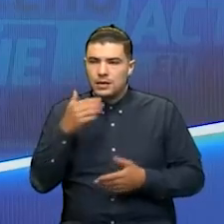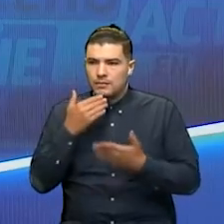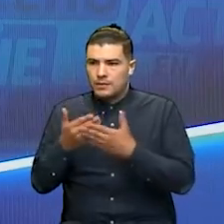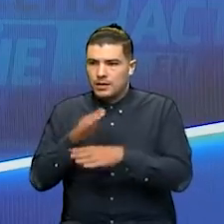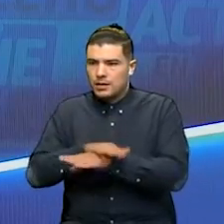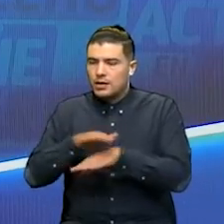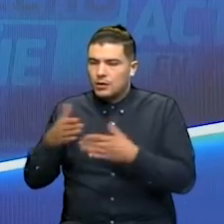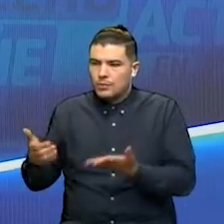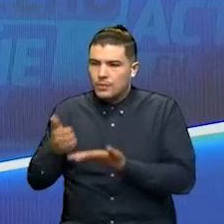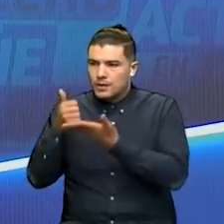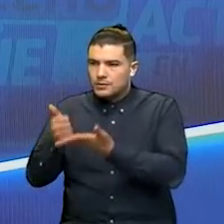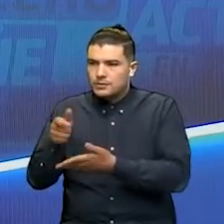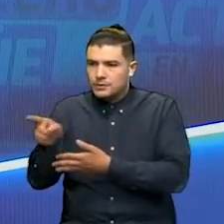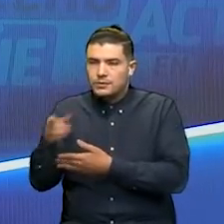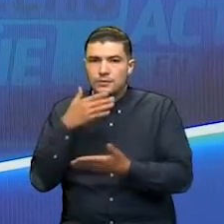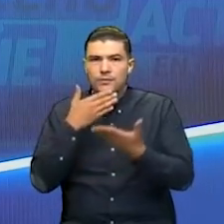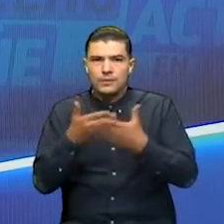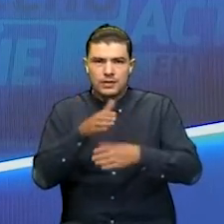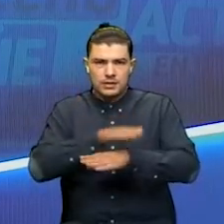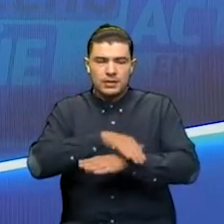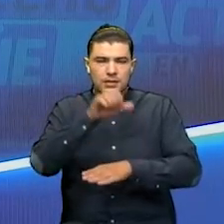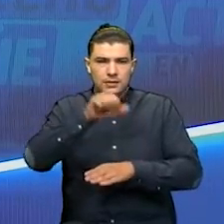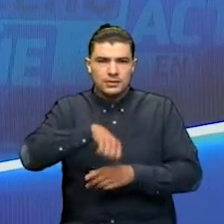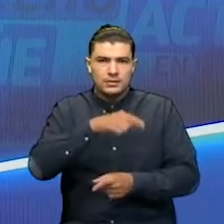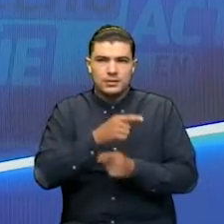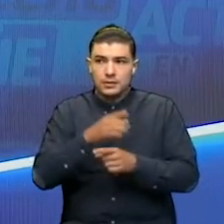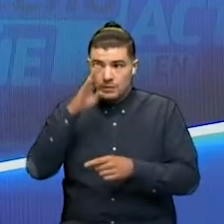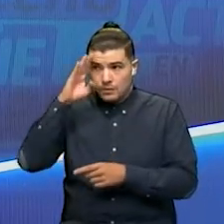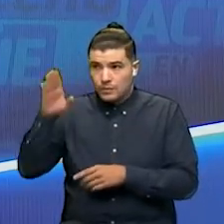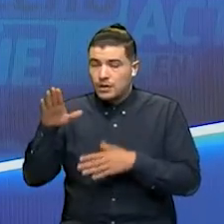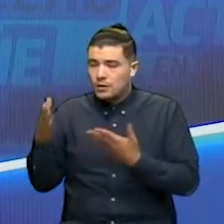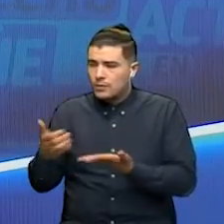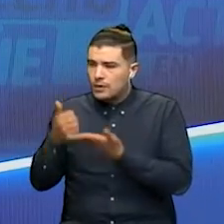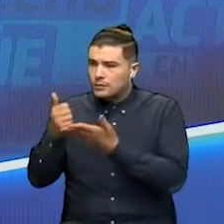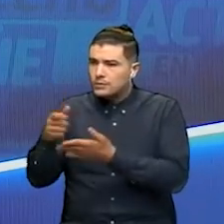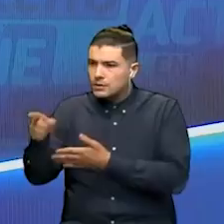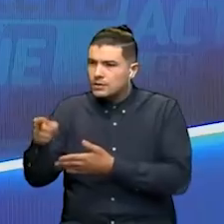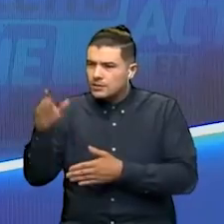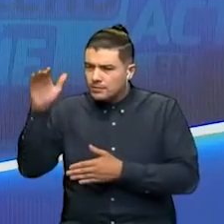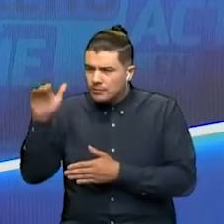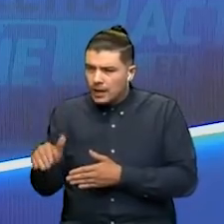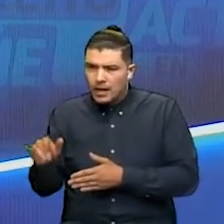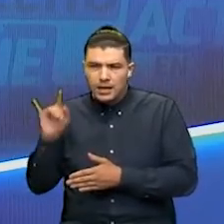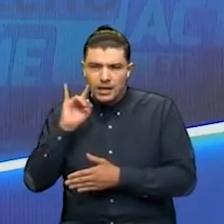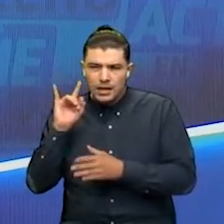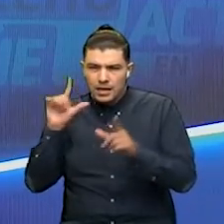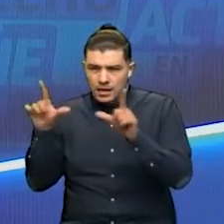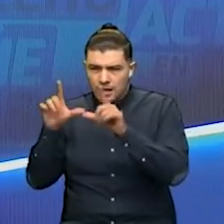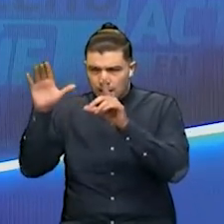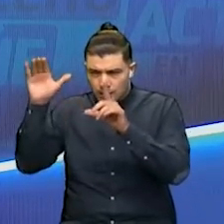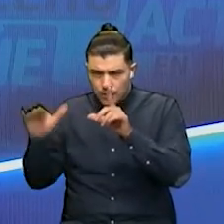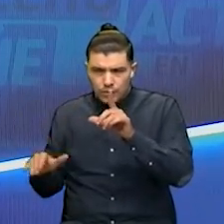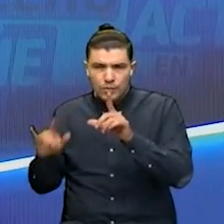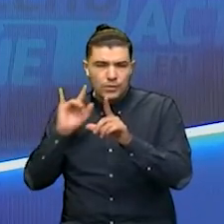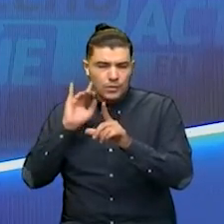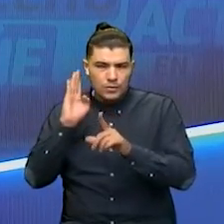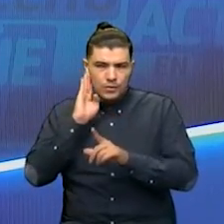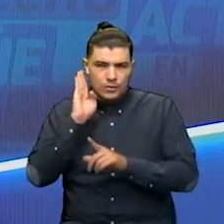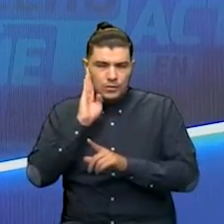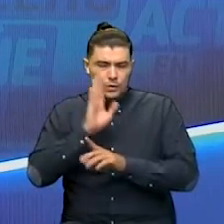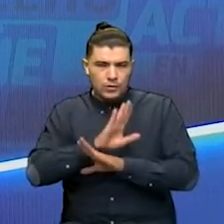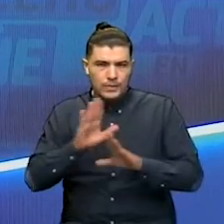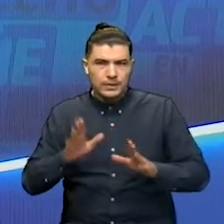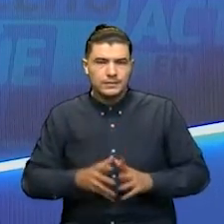ayudarle? Buenas tardes. Hola, Carolina, ¿cómo le podemos ayudar? Bájele al volumen del televisor para que la podamos escuchar bien.